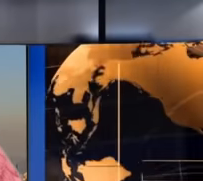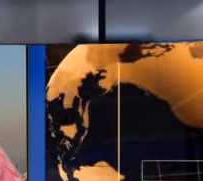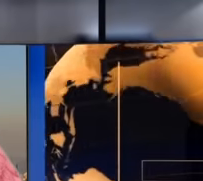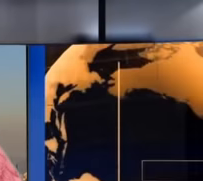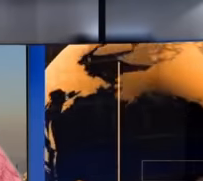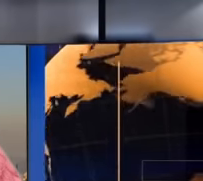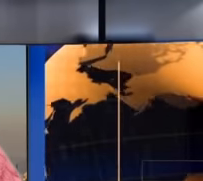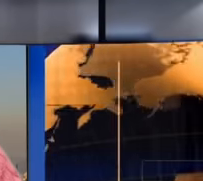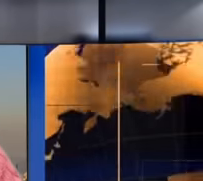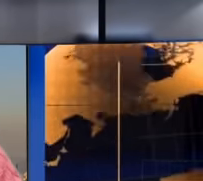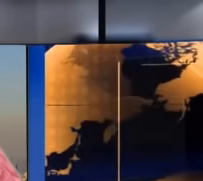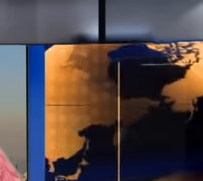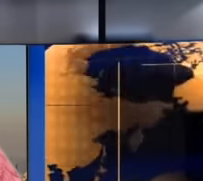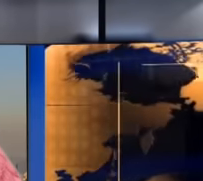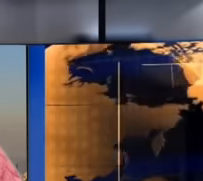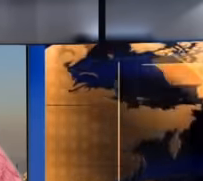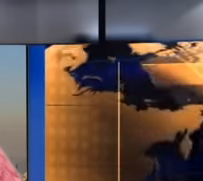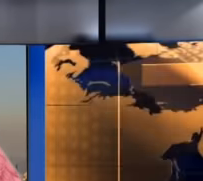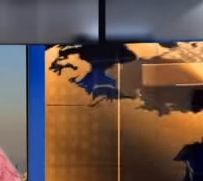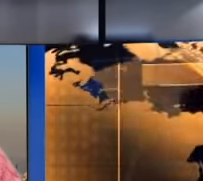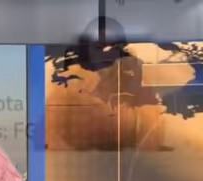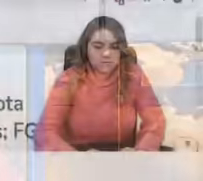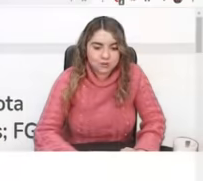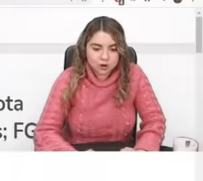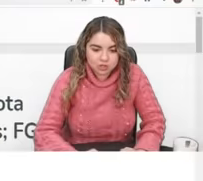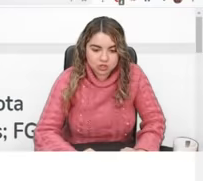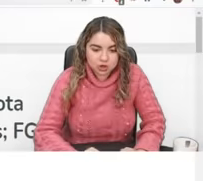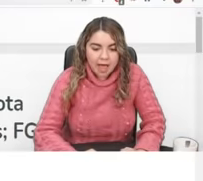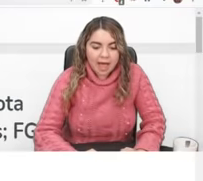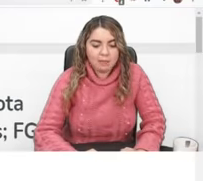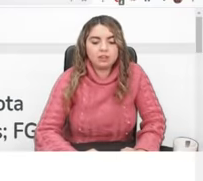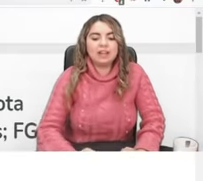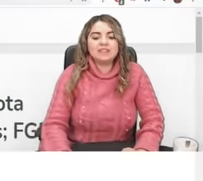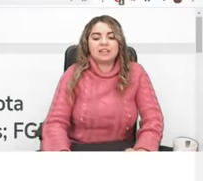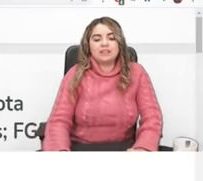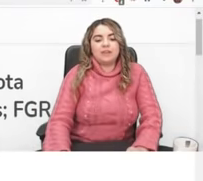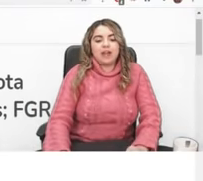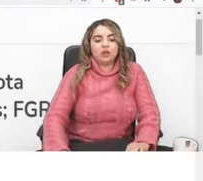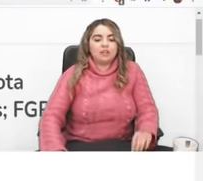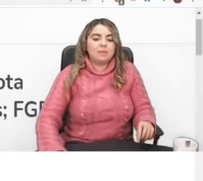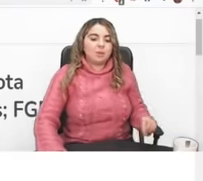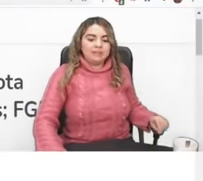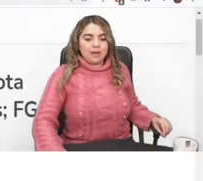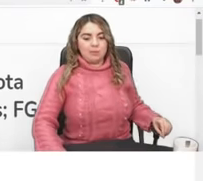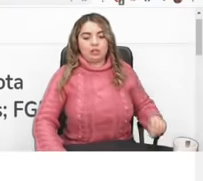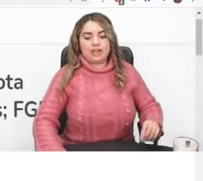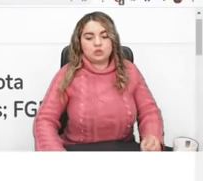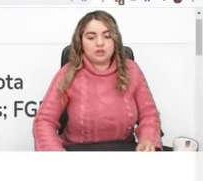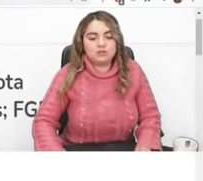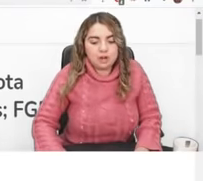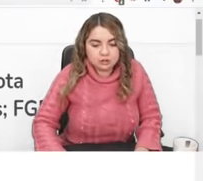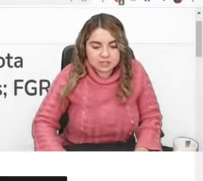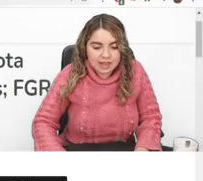presidente Andrés Manuel López Obrador? Bueno, vamos viendo la siguiente información. AMLO ordena desclasificar nota diplomática por